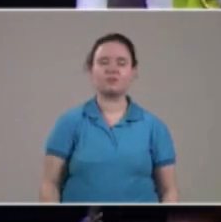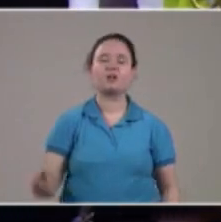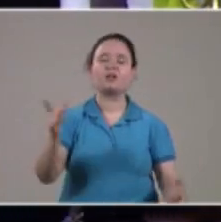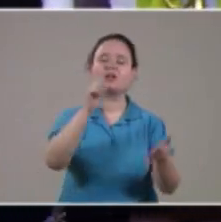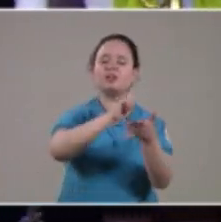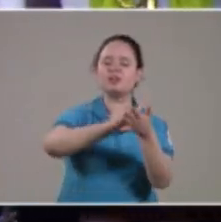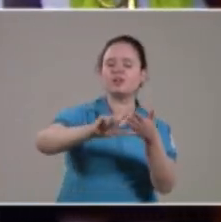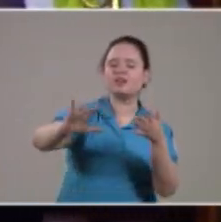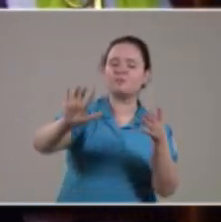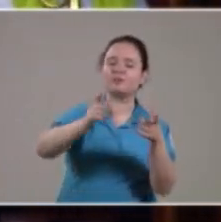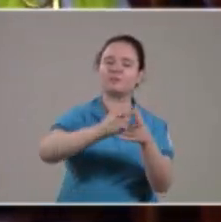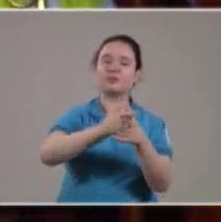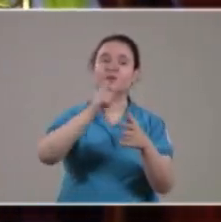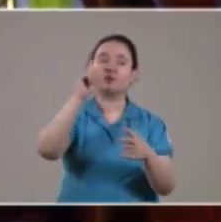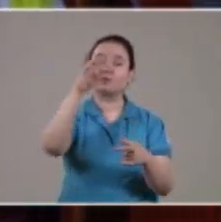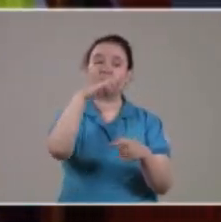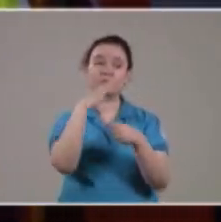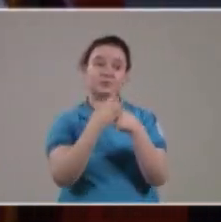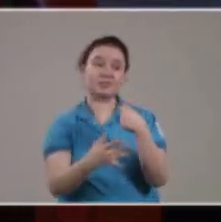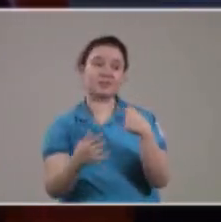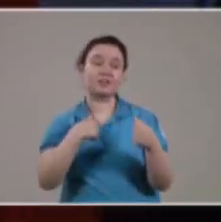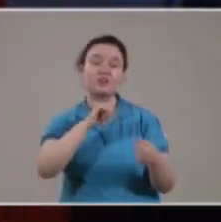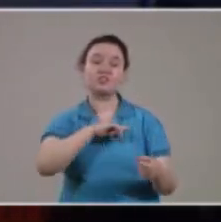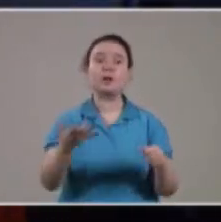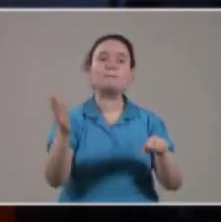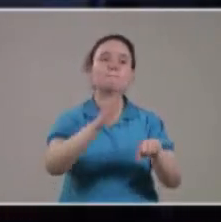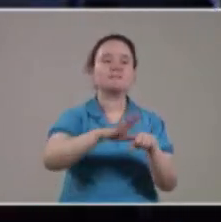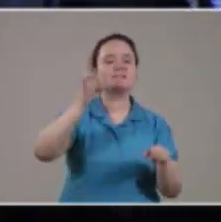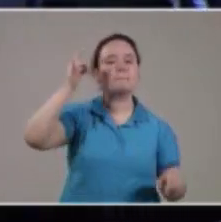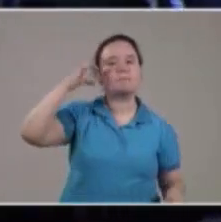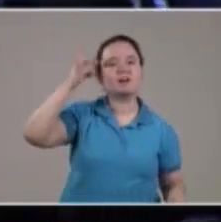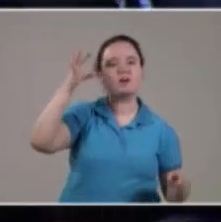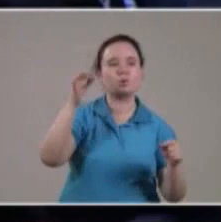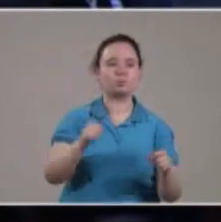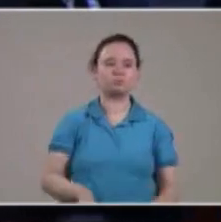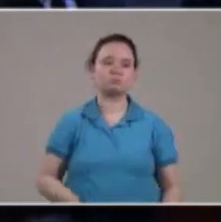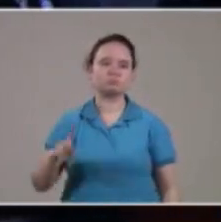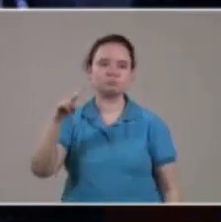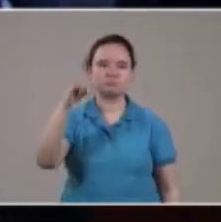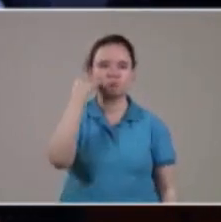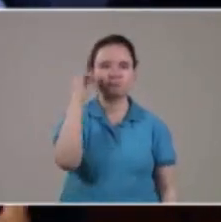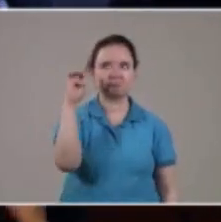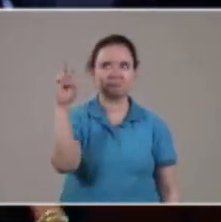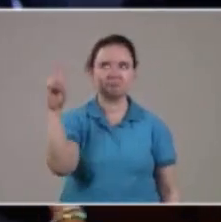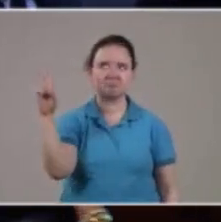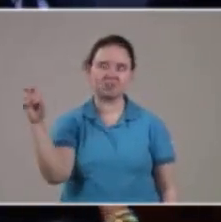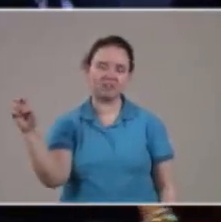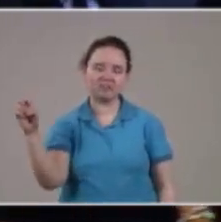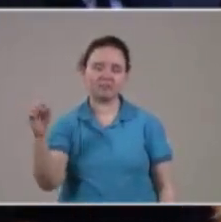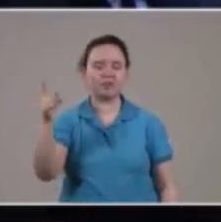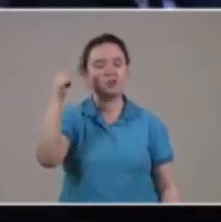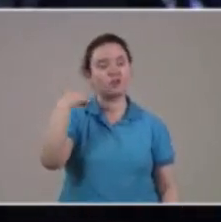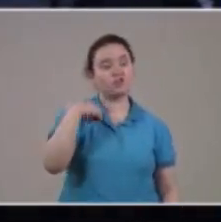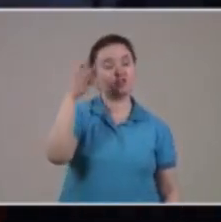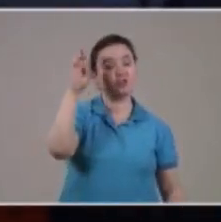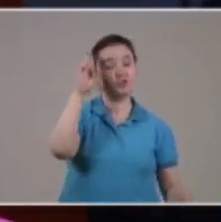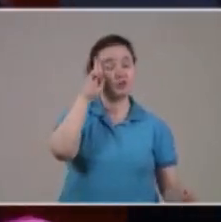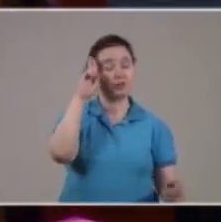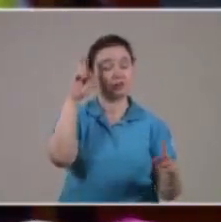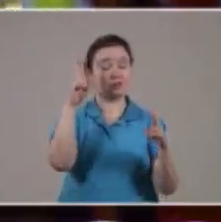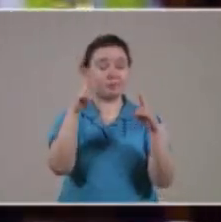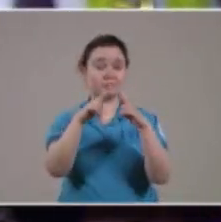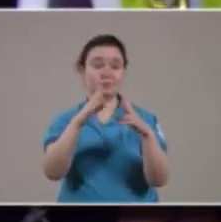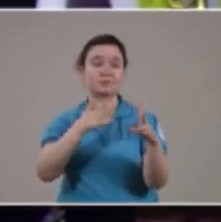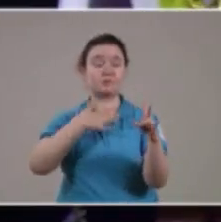Lávame con hisopo, yo voy a venir a ser más blanco que la nieve. Purifícame, porque yo reconozco mis rebeliones delante de